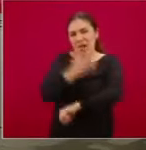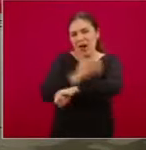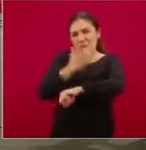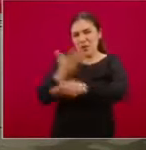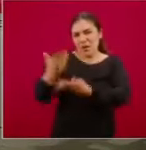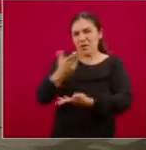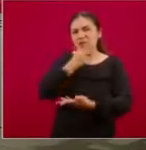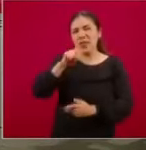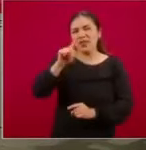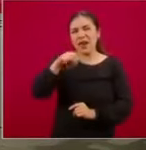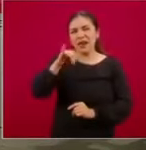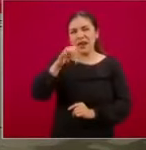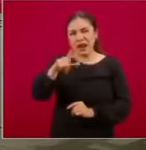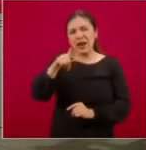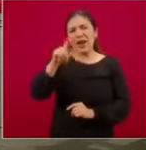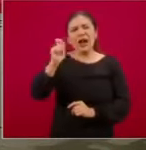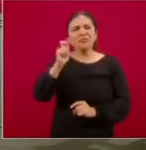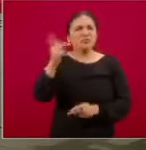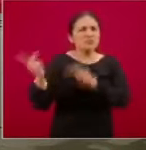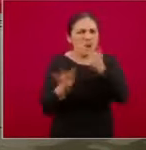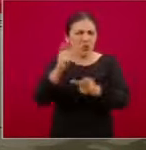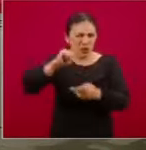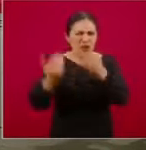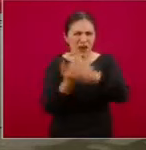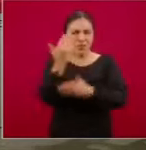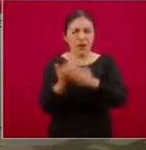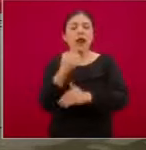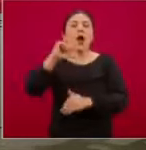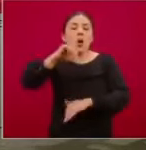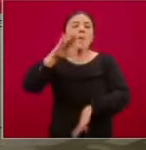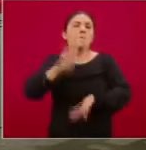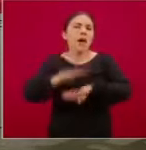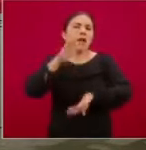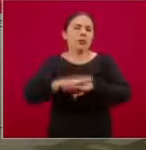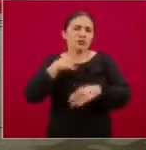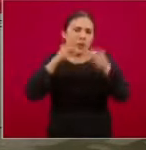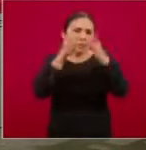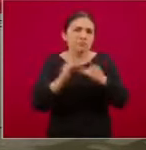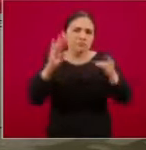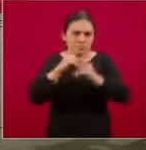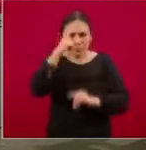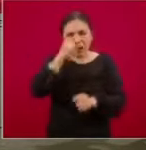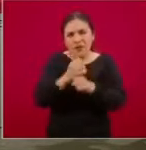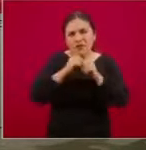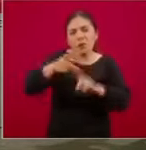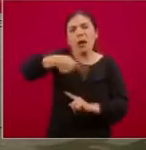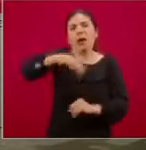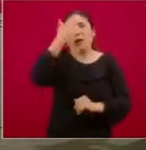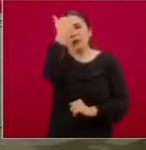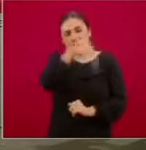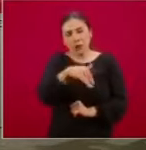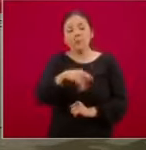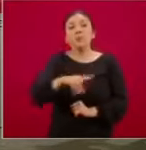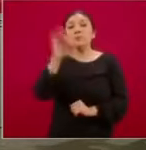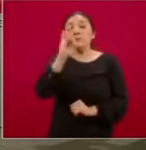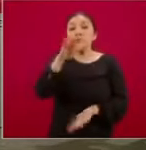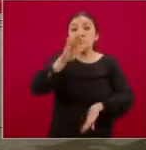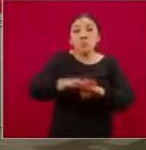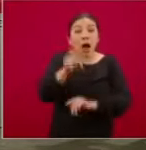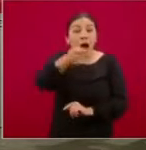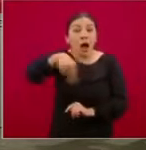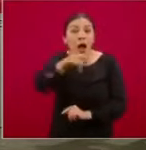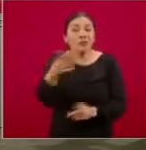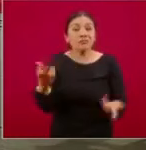Daniel Blancas, que hizo algunos de los cuestionamientos, y hoy venimos a completar la información al respecto. Por supuesto, si más adelante hubiera